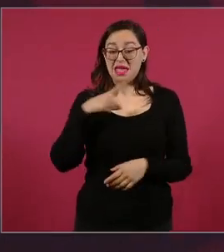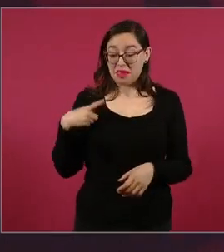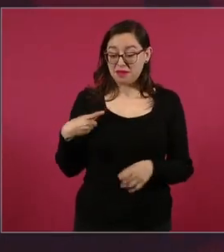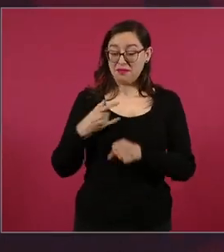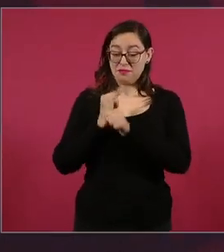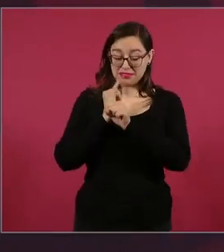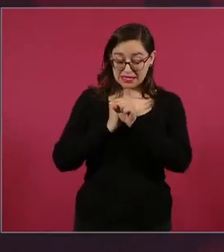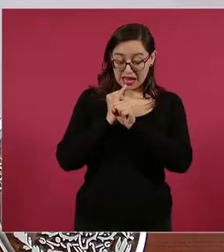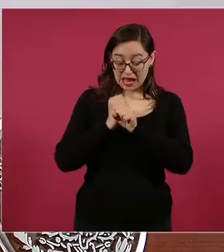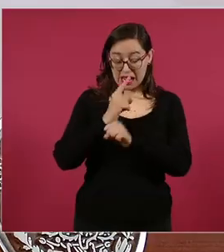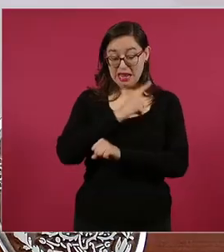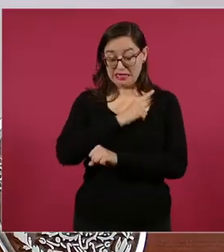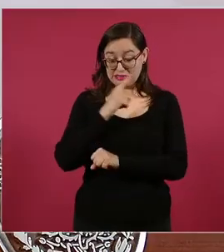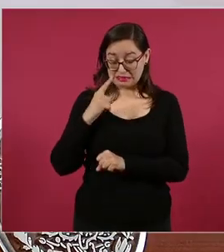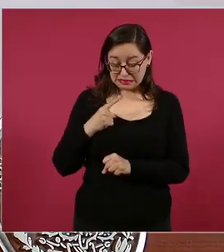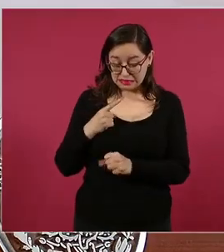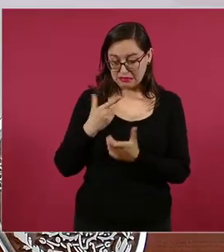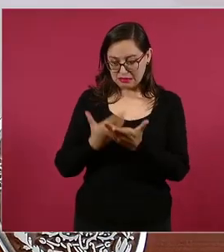y